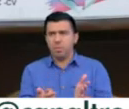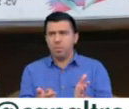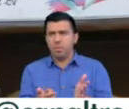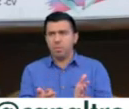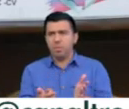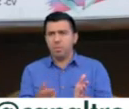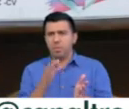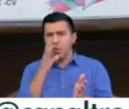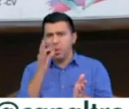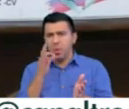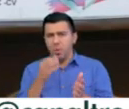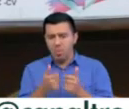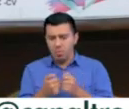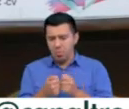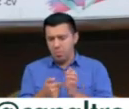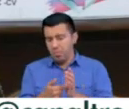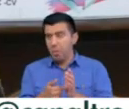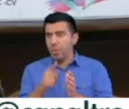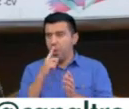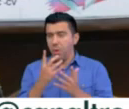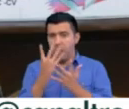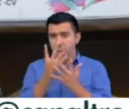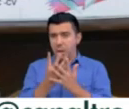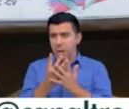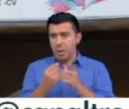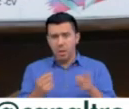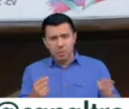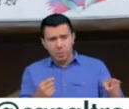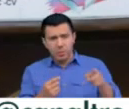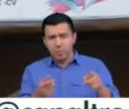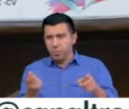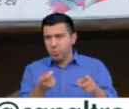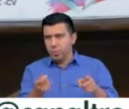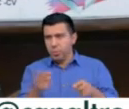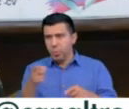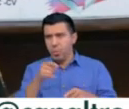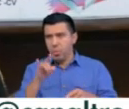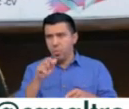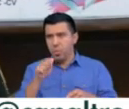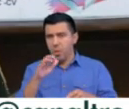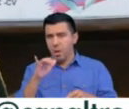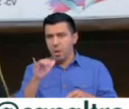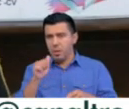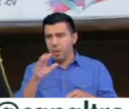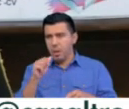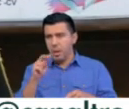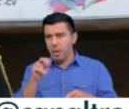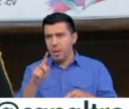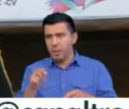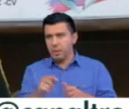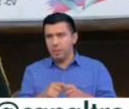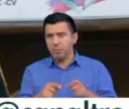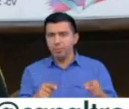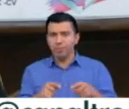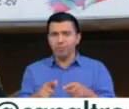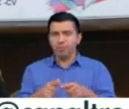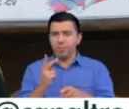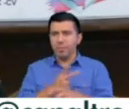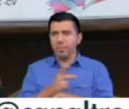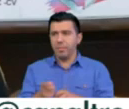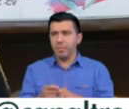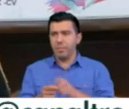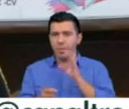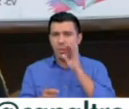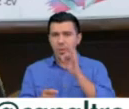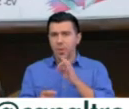las rejas un ciudadano del barrio Ledaño, Guayacanes, que tenemos ahí ya identificados, algunos bandidos, y en el blanco